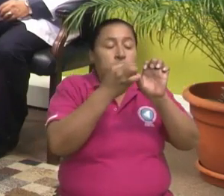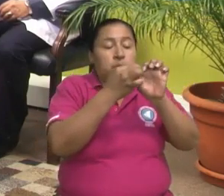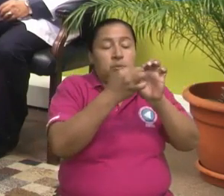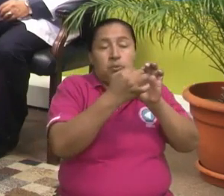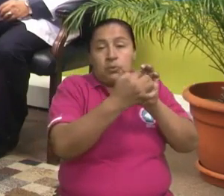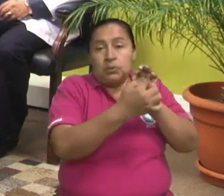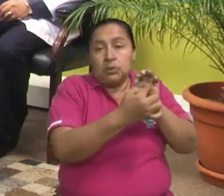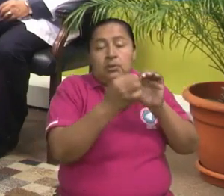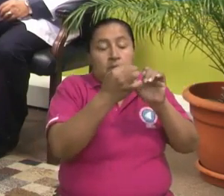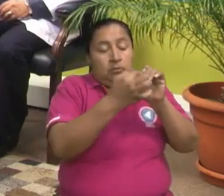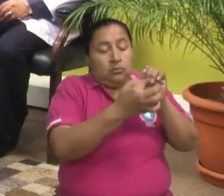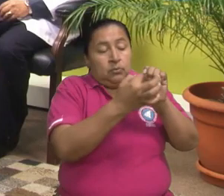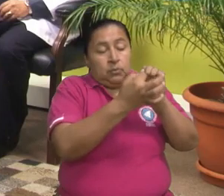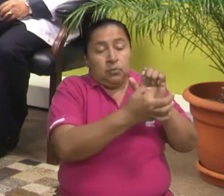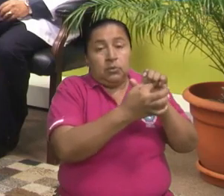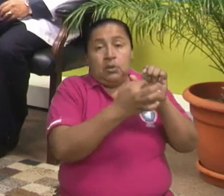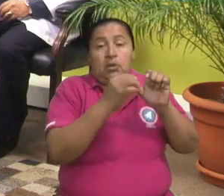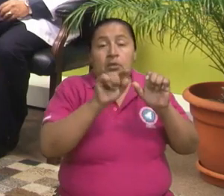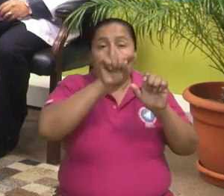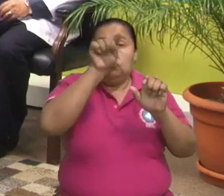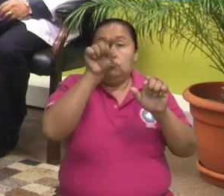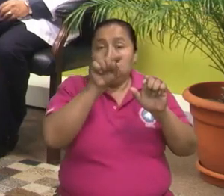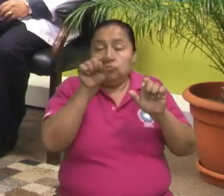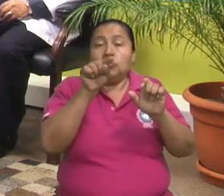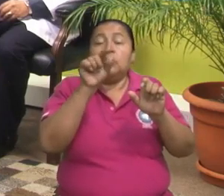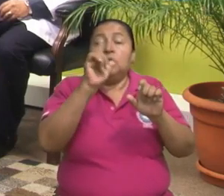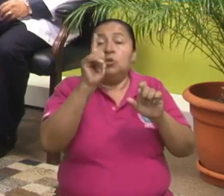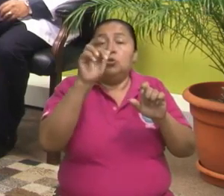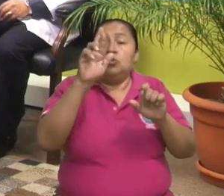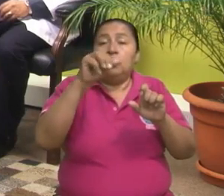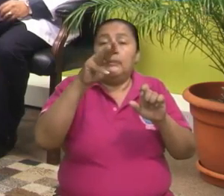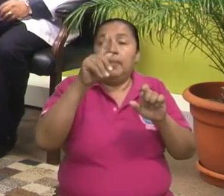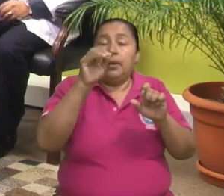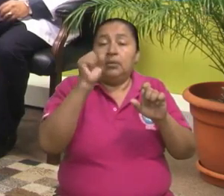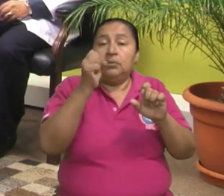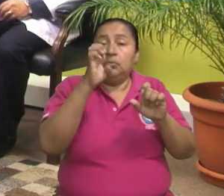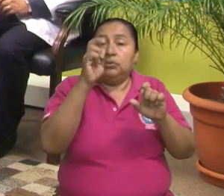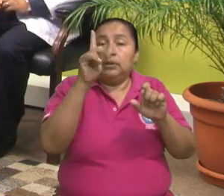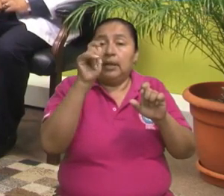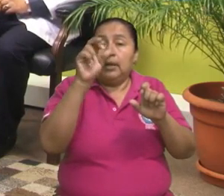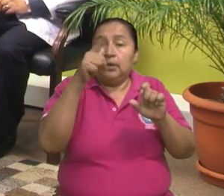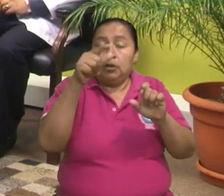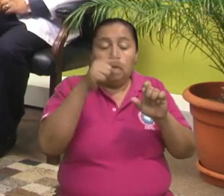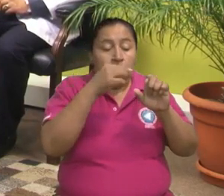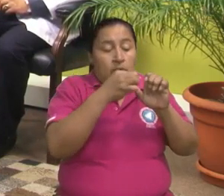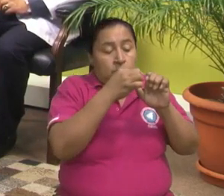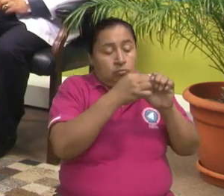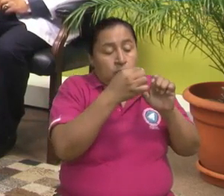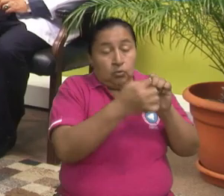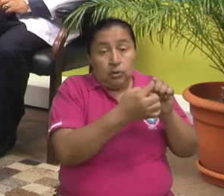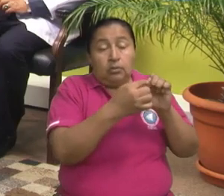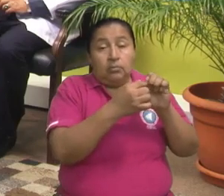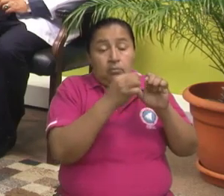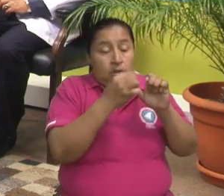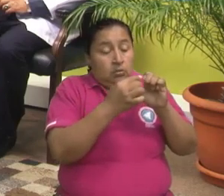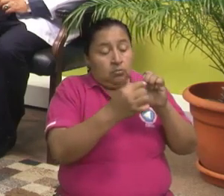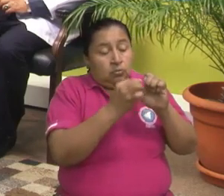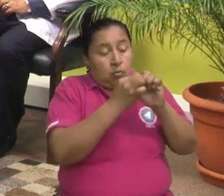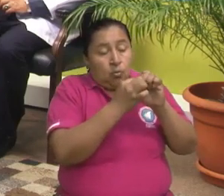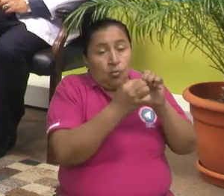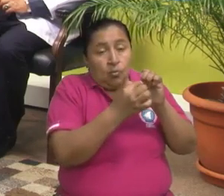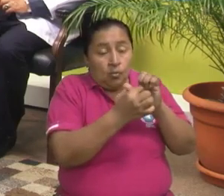la trompa de eustaquio que el conducto que comunica el oído medio con este él con la